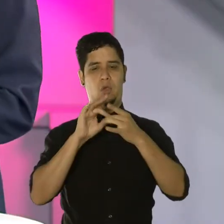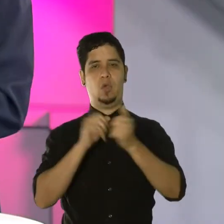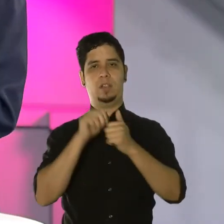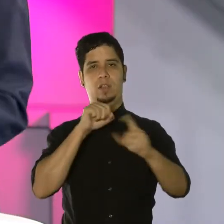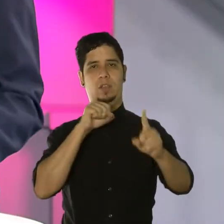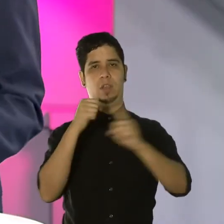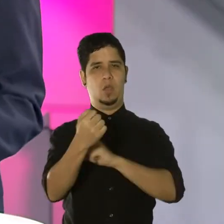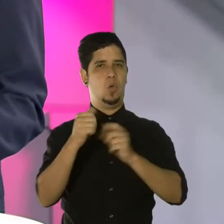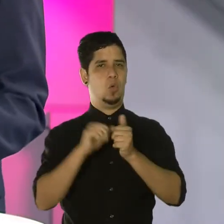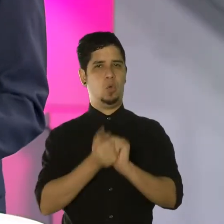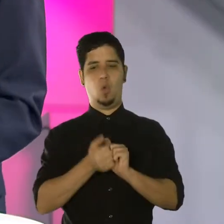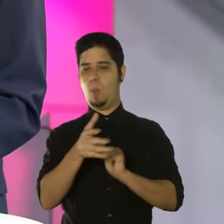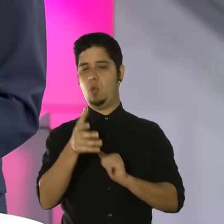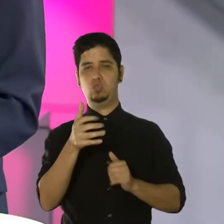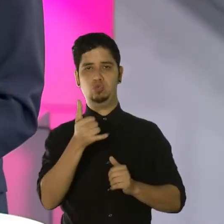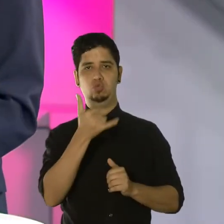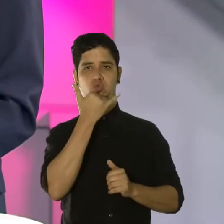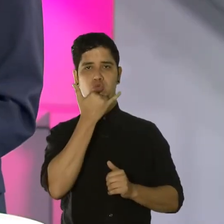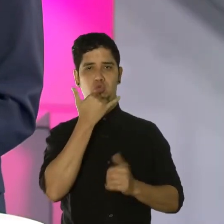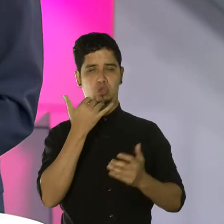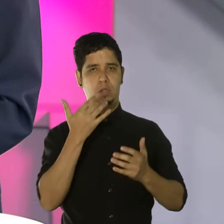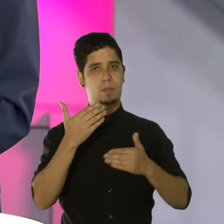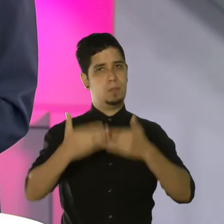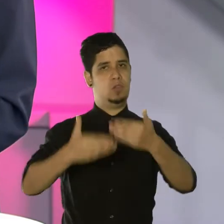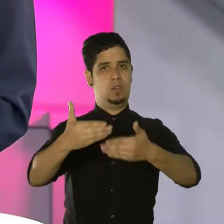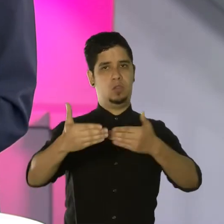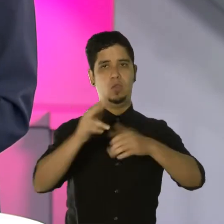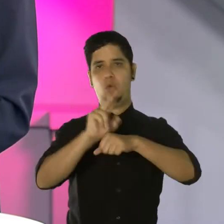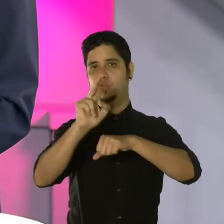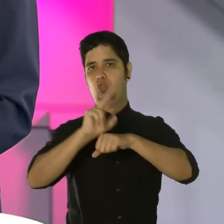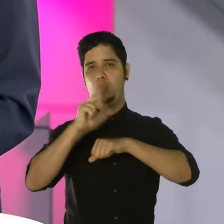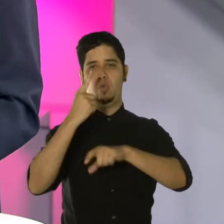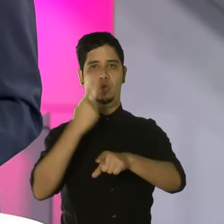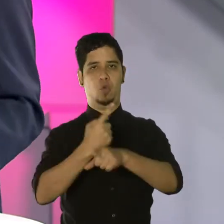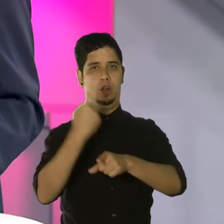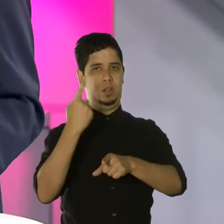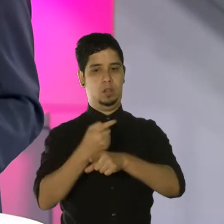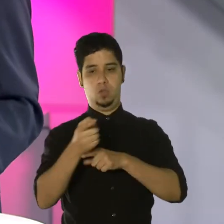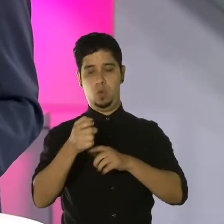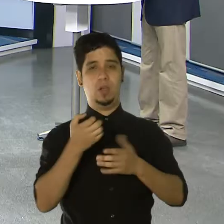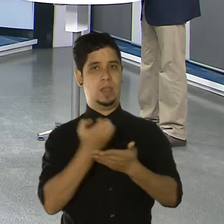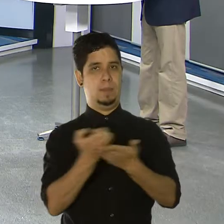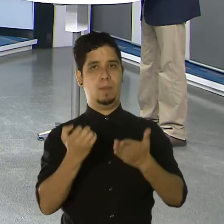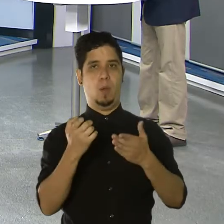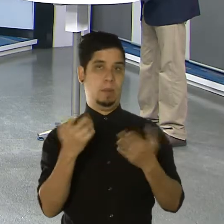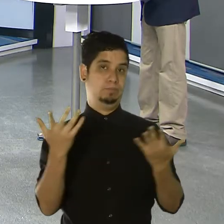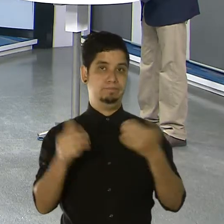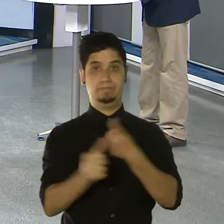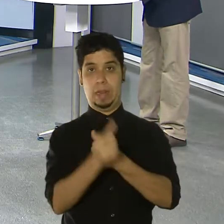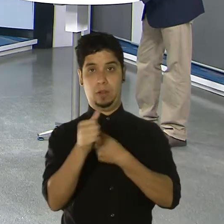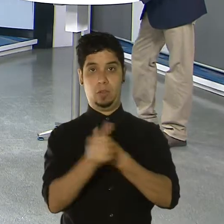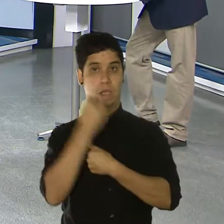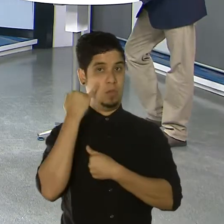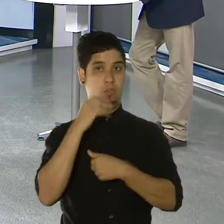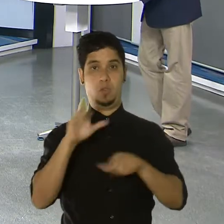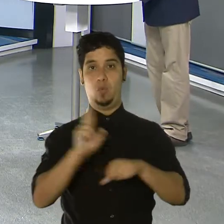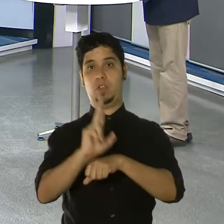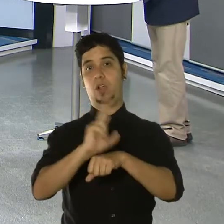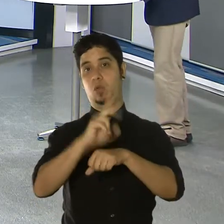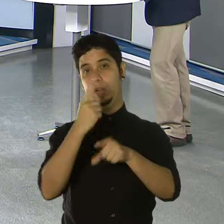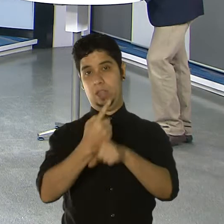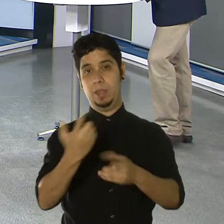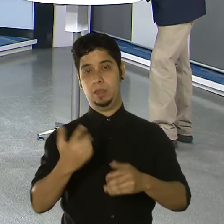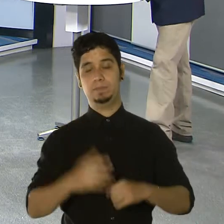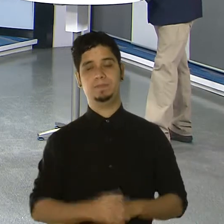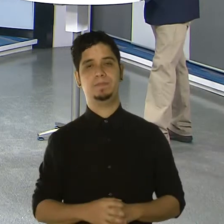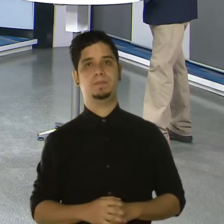que se rompe lo que se supone que sea un buen uso de un equipo que es peligroso? Bueno, desde